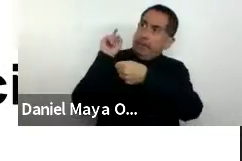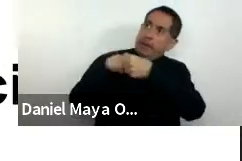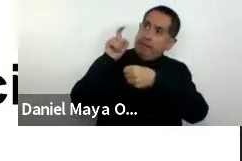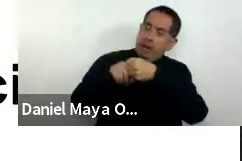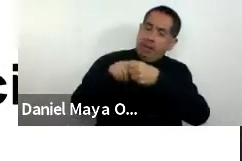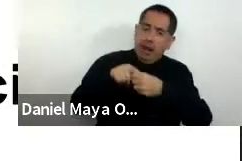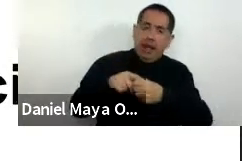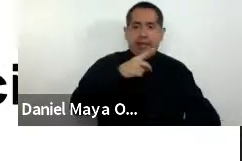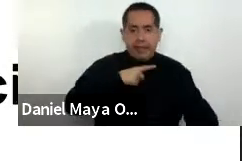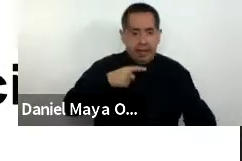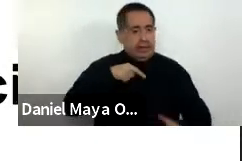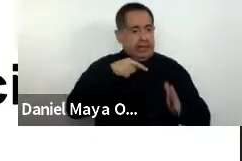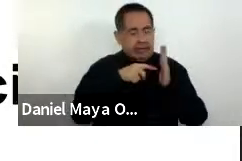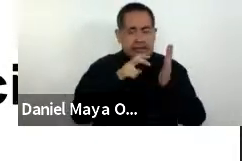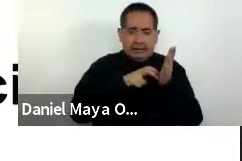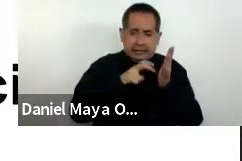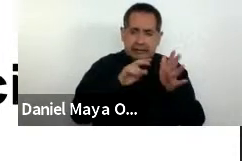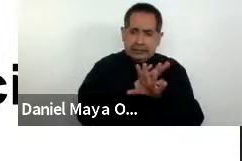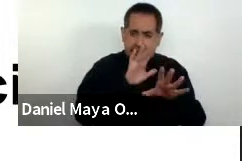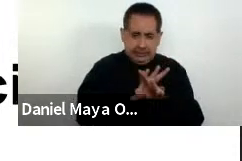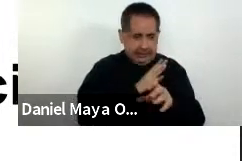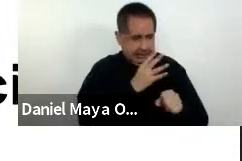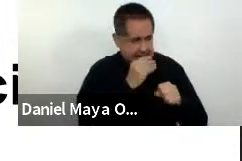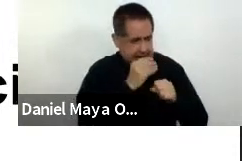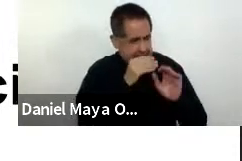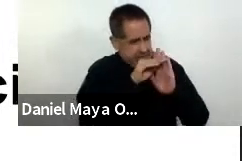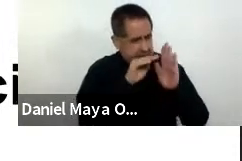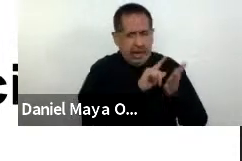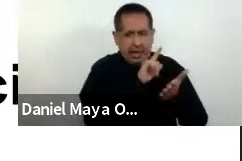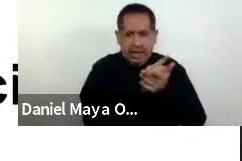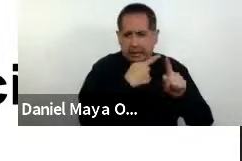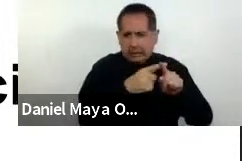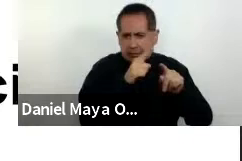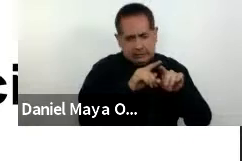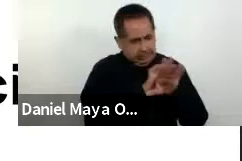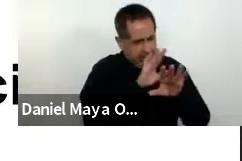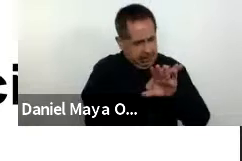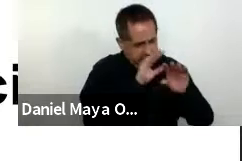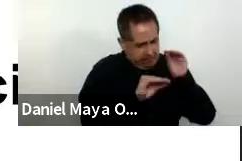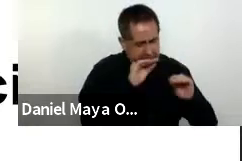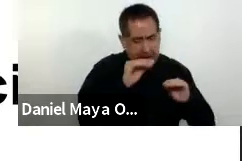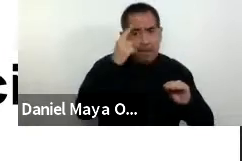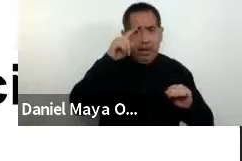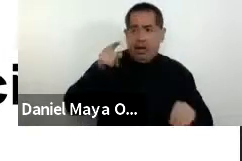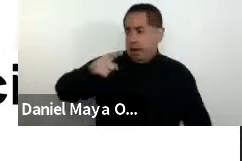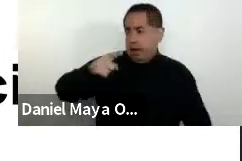los mecanismos necesarios y asegurar con ello que las personas con discapacidad